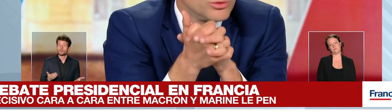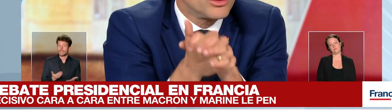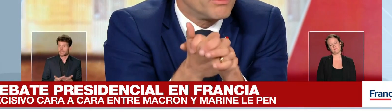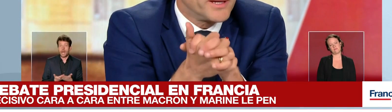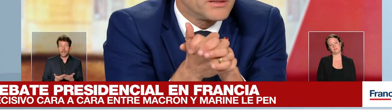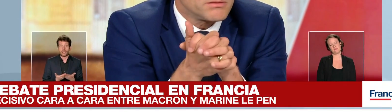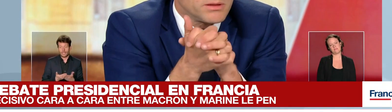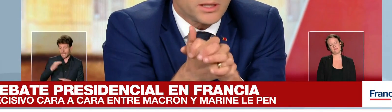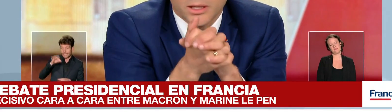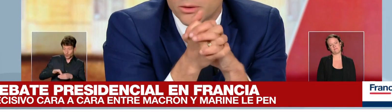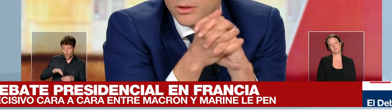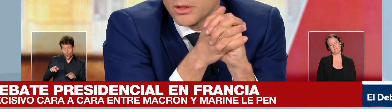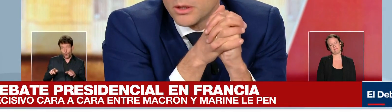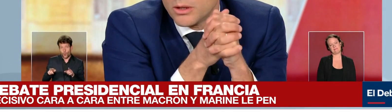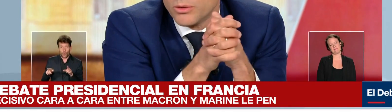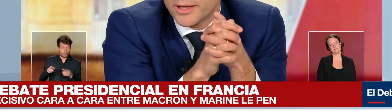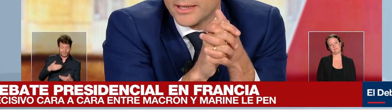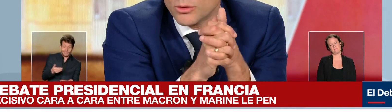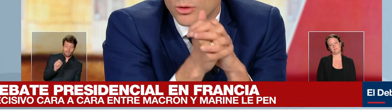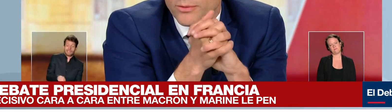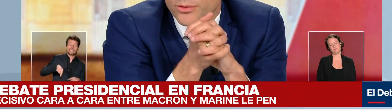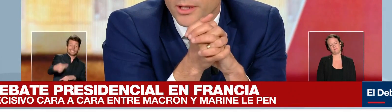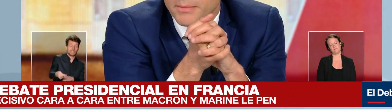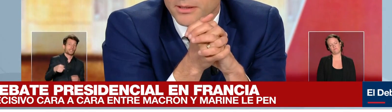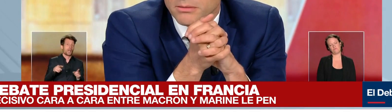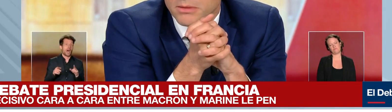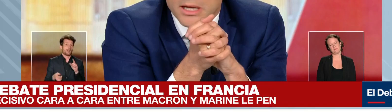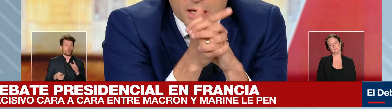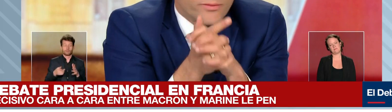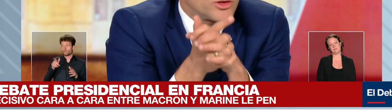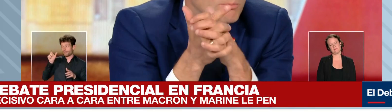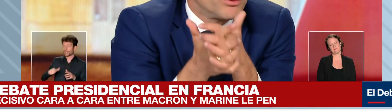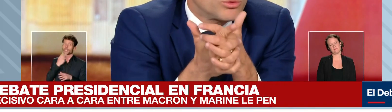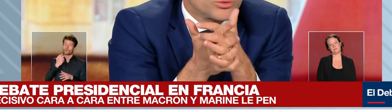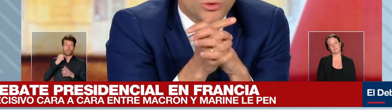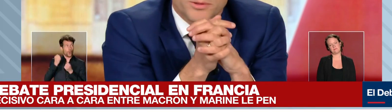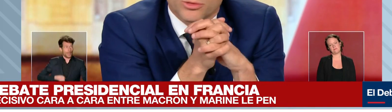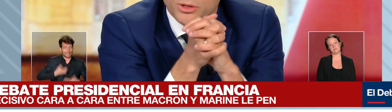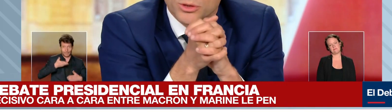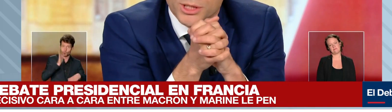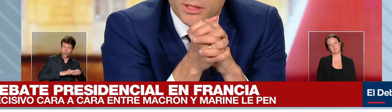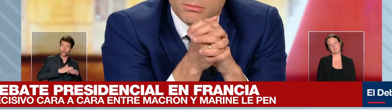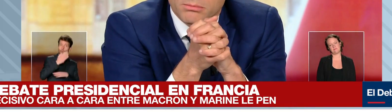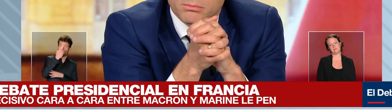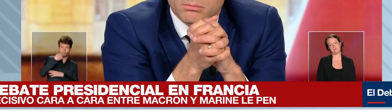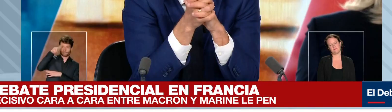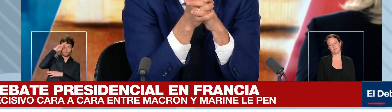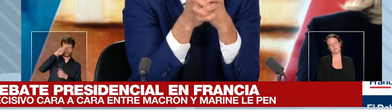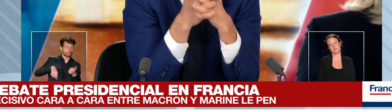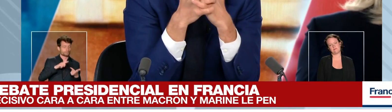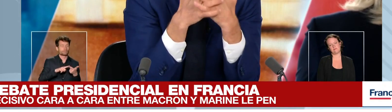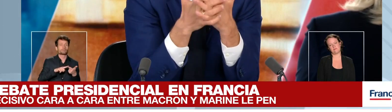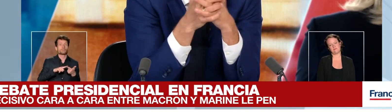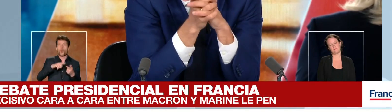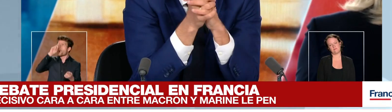es un referendo en contra de la Unión Europea y la amistad que hay entre Francia y